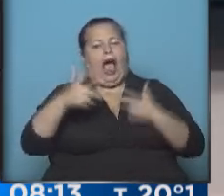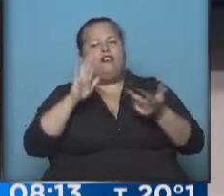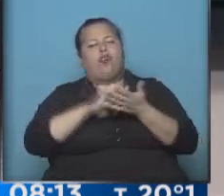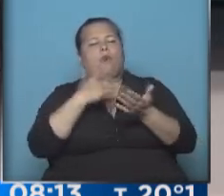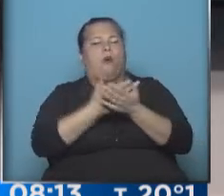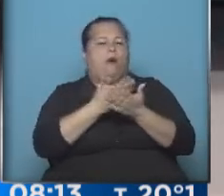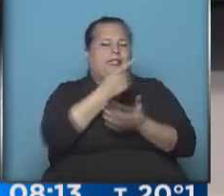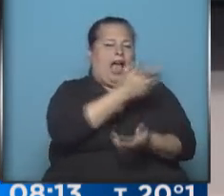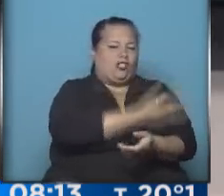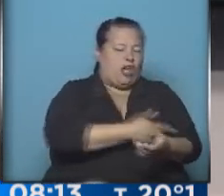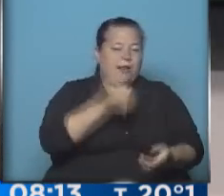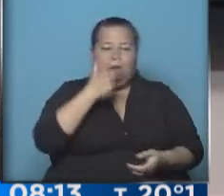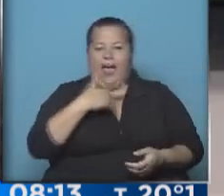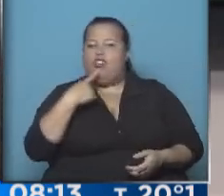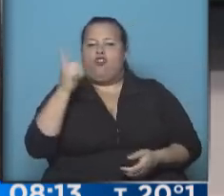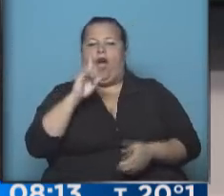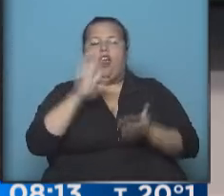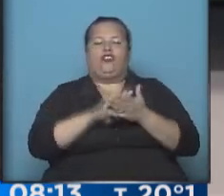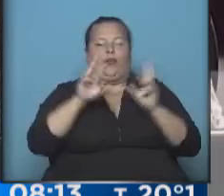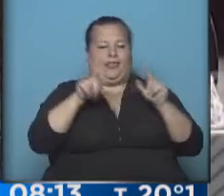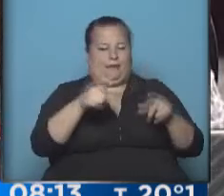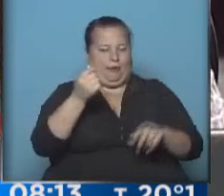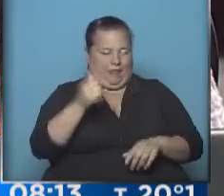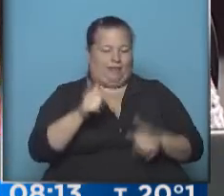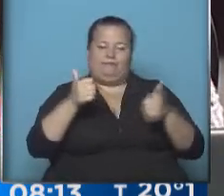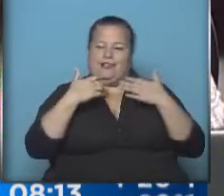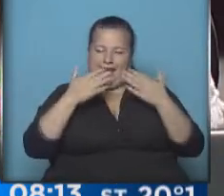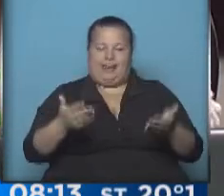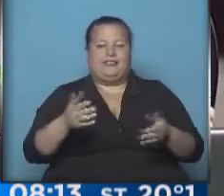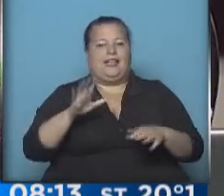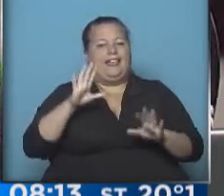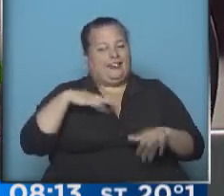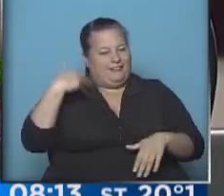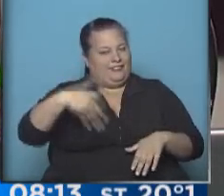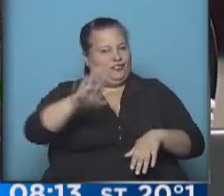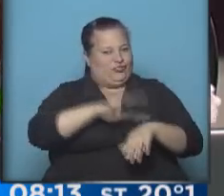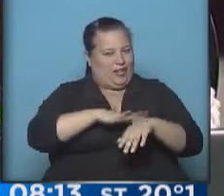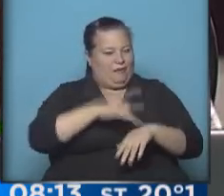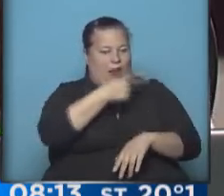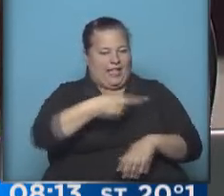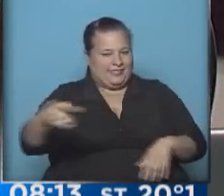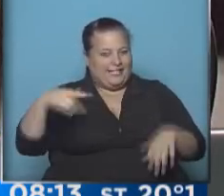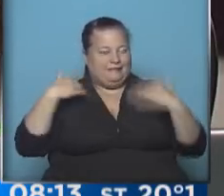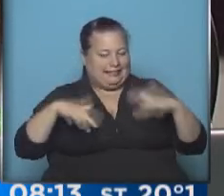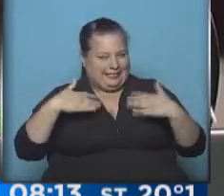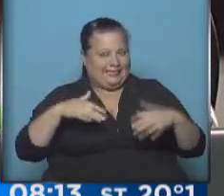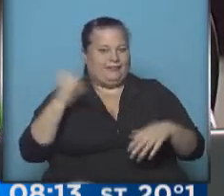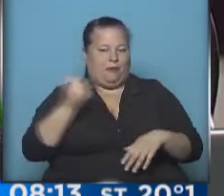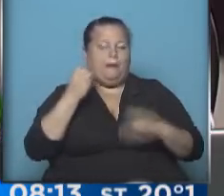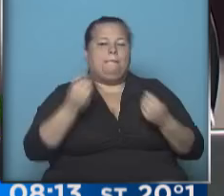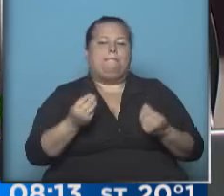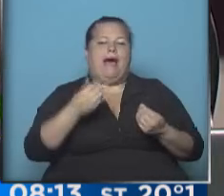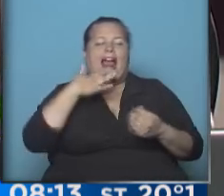propuestas acioli y a macri no habló del tema Gracias Raúl nos va a quedar mucho tiempo tenemos unas semanitas muy interesantes